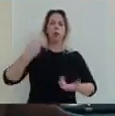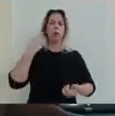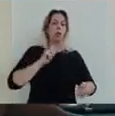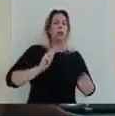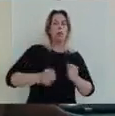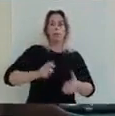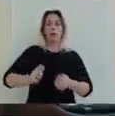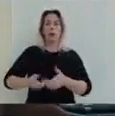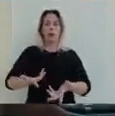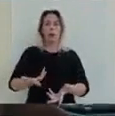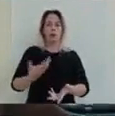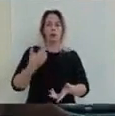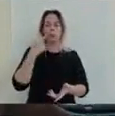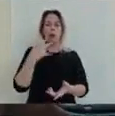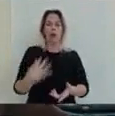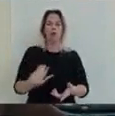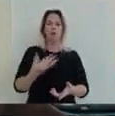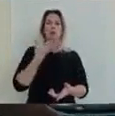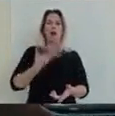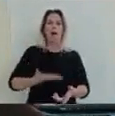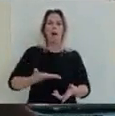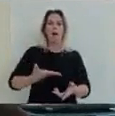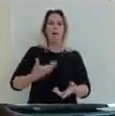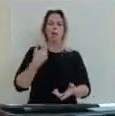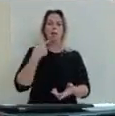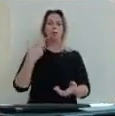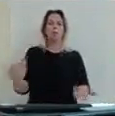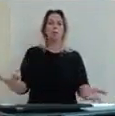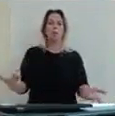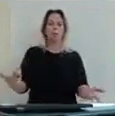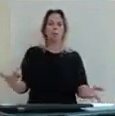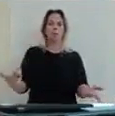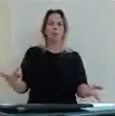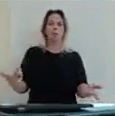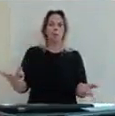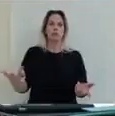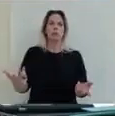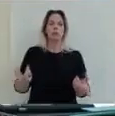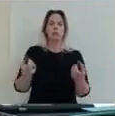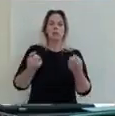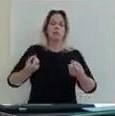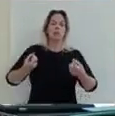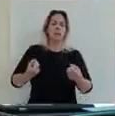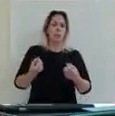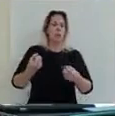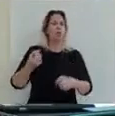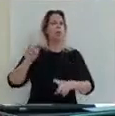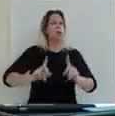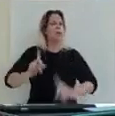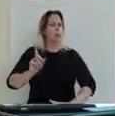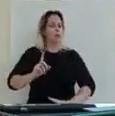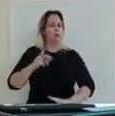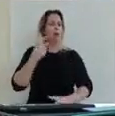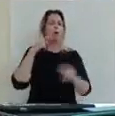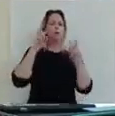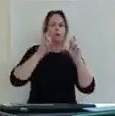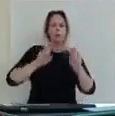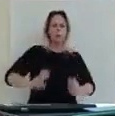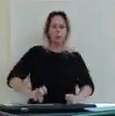que de repente nos puede sorprender con un montón de cuestiones, es que es necesario tener un control estricto y